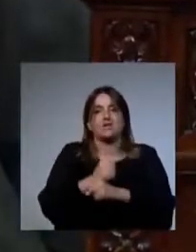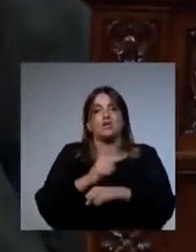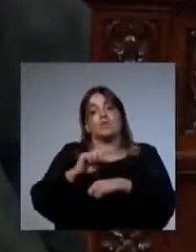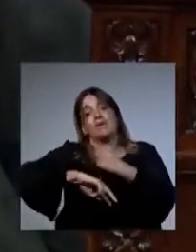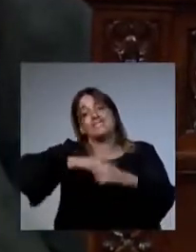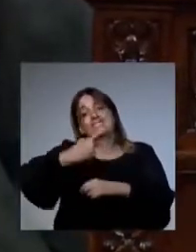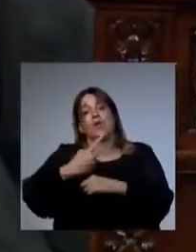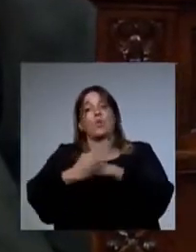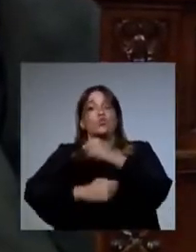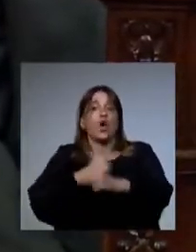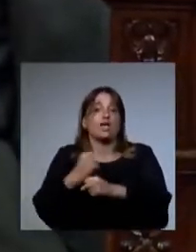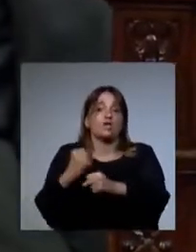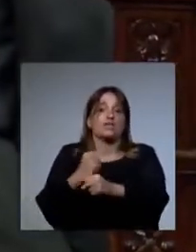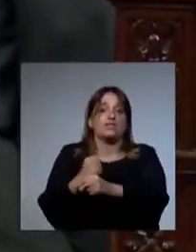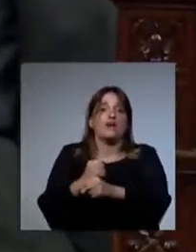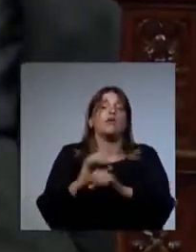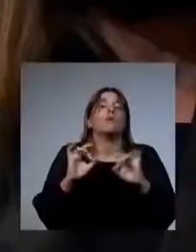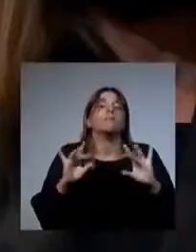50% el segundo año.